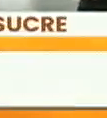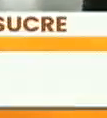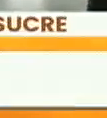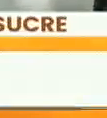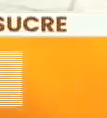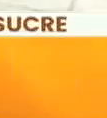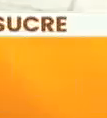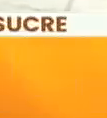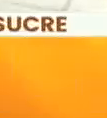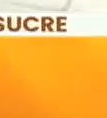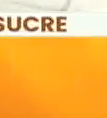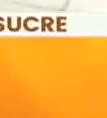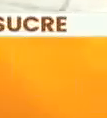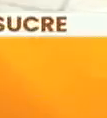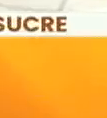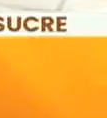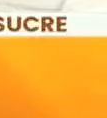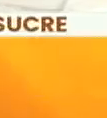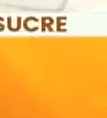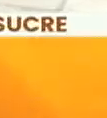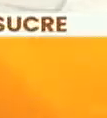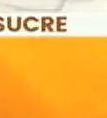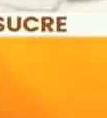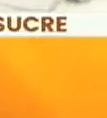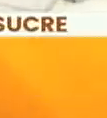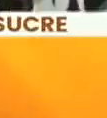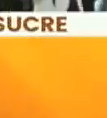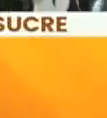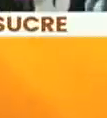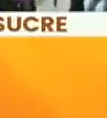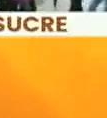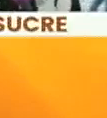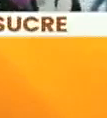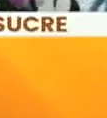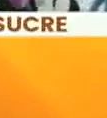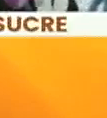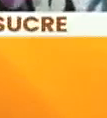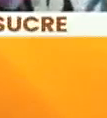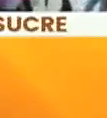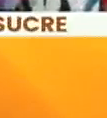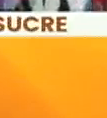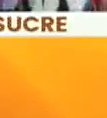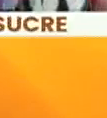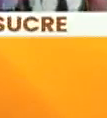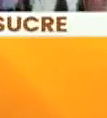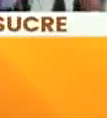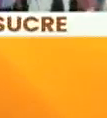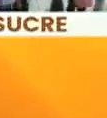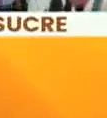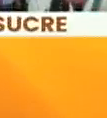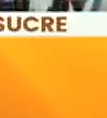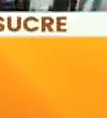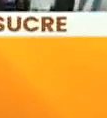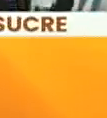la Escuela Básica Miguel Antonio Caro. Vamos a retornar el contacto al estudio de Venezolana de Televisión. Adelante.